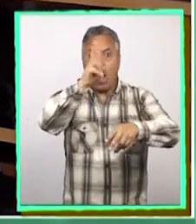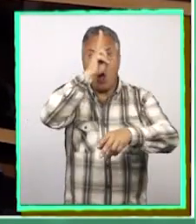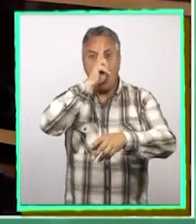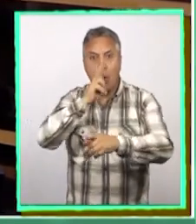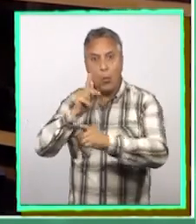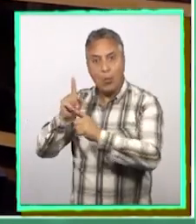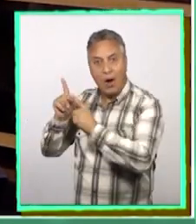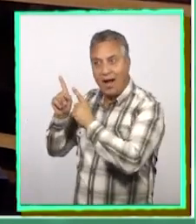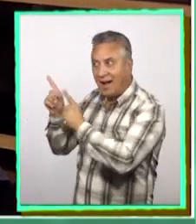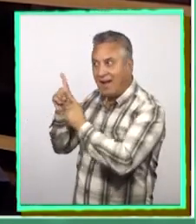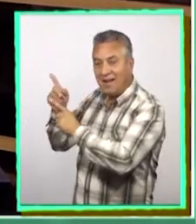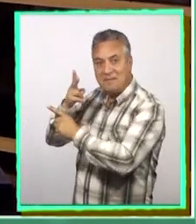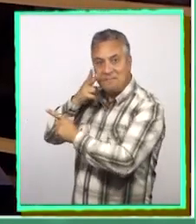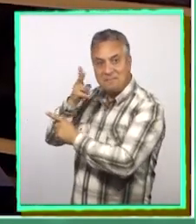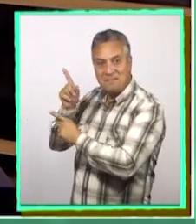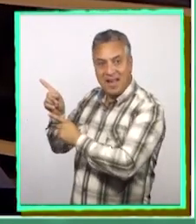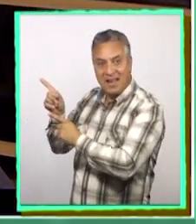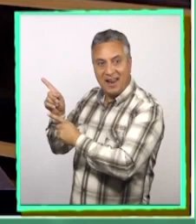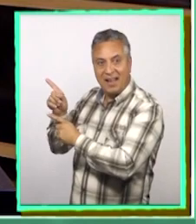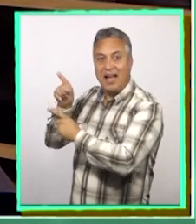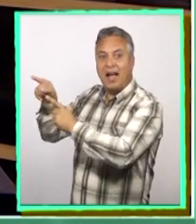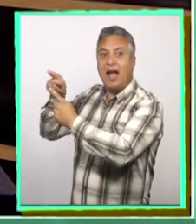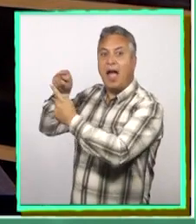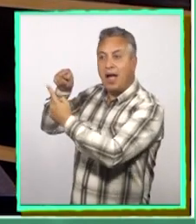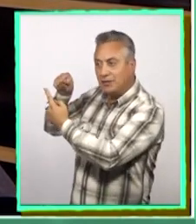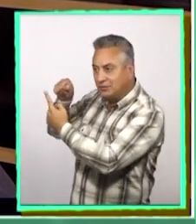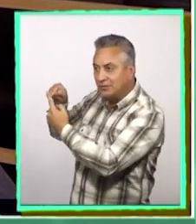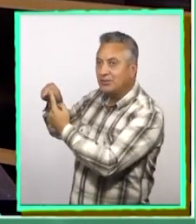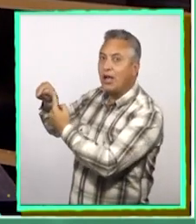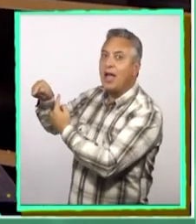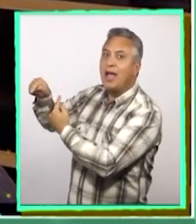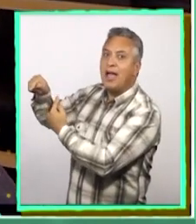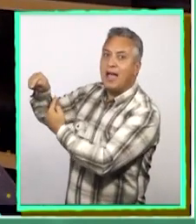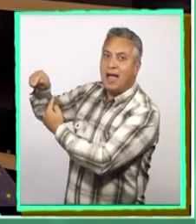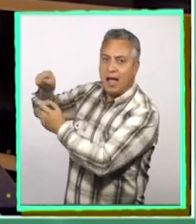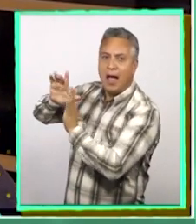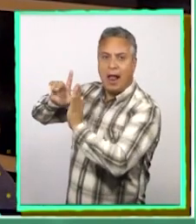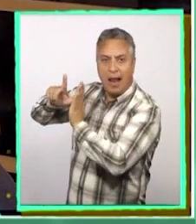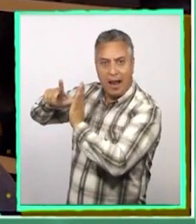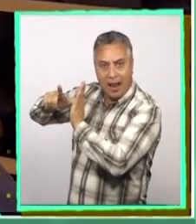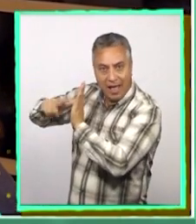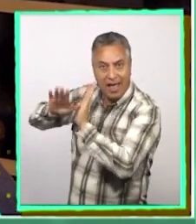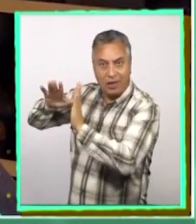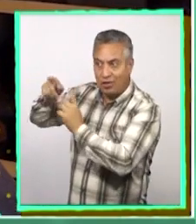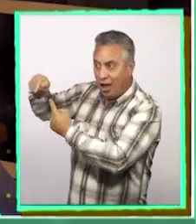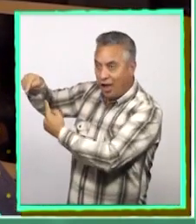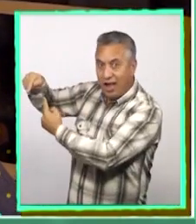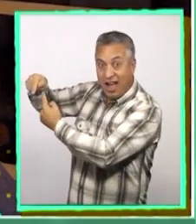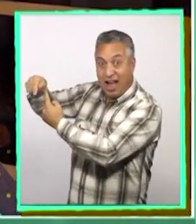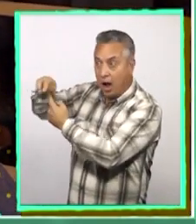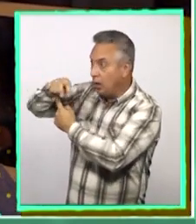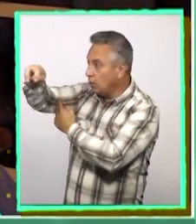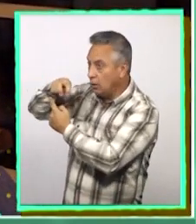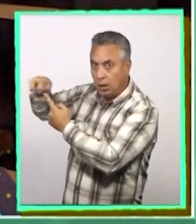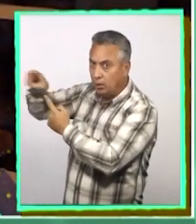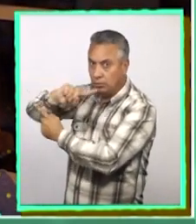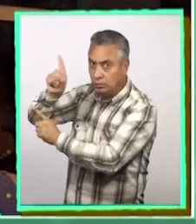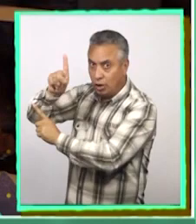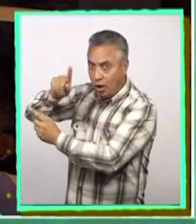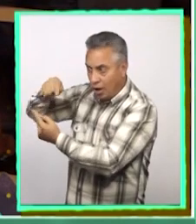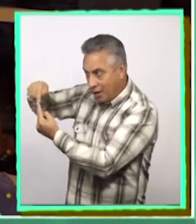igual como estoy yo. Súper. Y ahora comiencen a girar lentamente, así, pero sin moverse para los